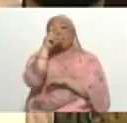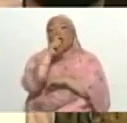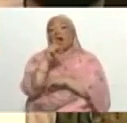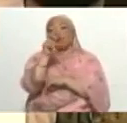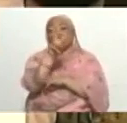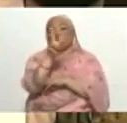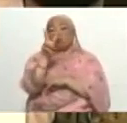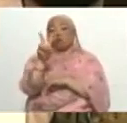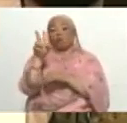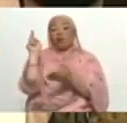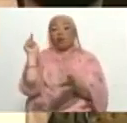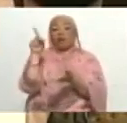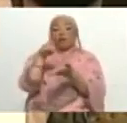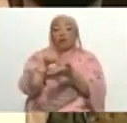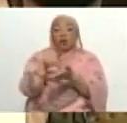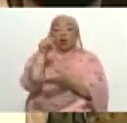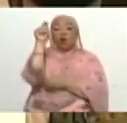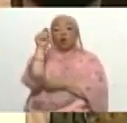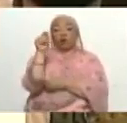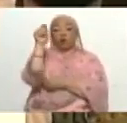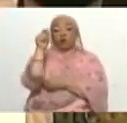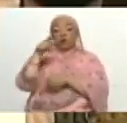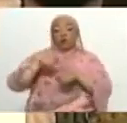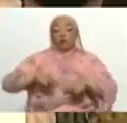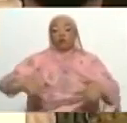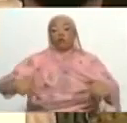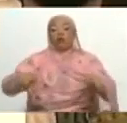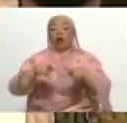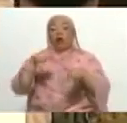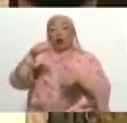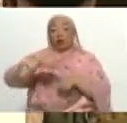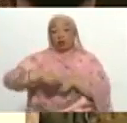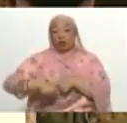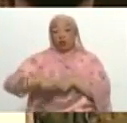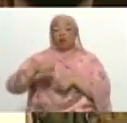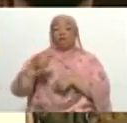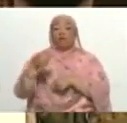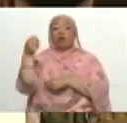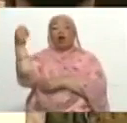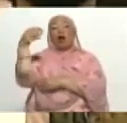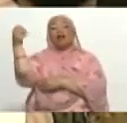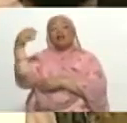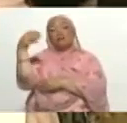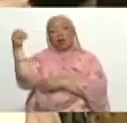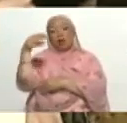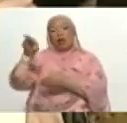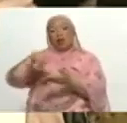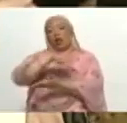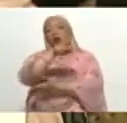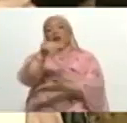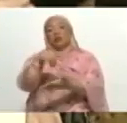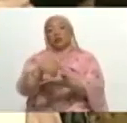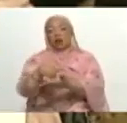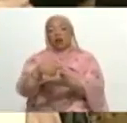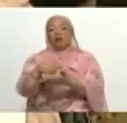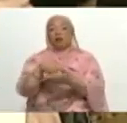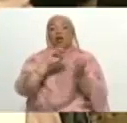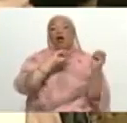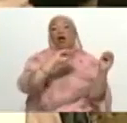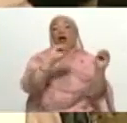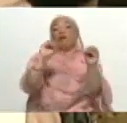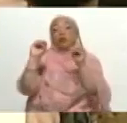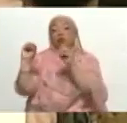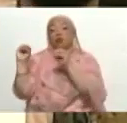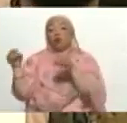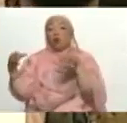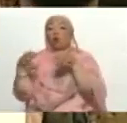hayan acudido al recinto parlamentario, al Palacio Federal Legislativo, para proceder a convocar, a reunir a